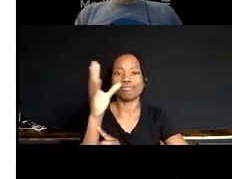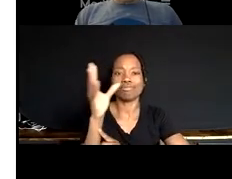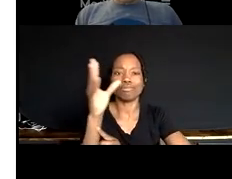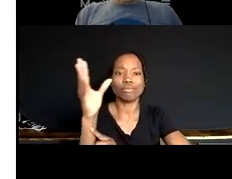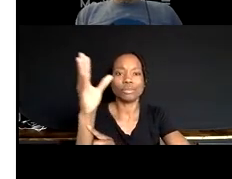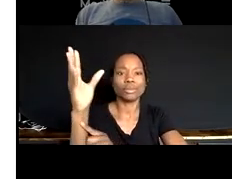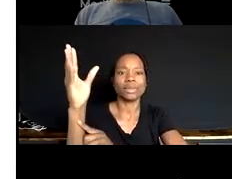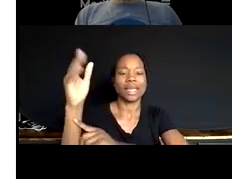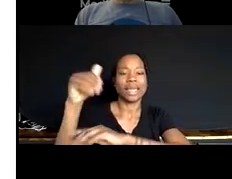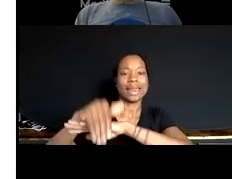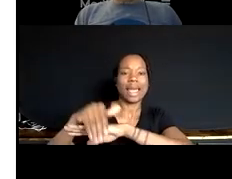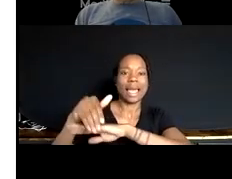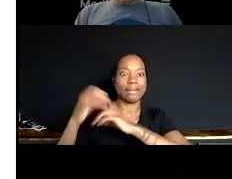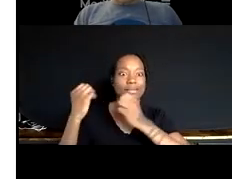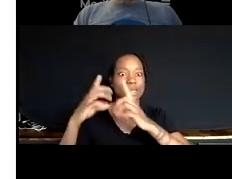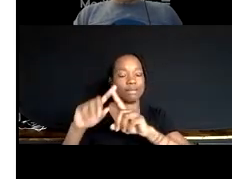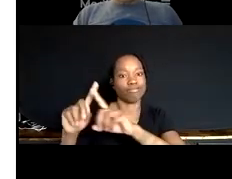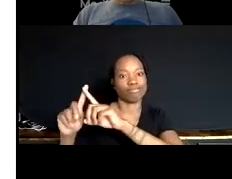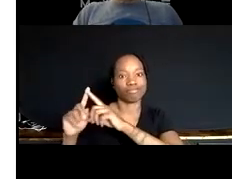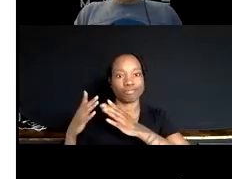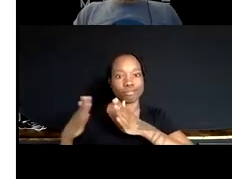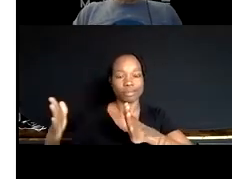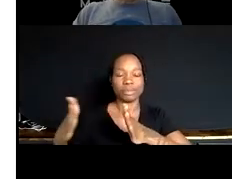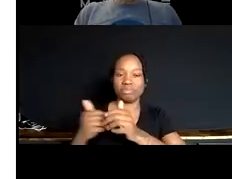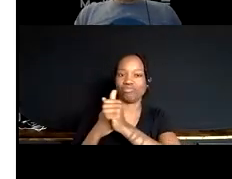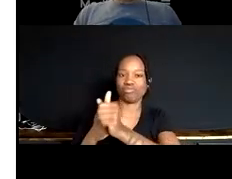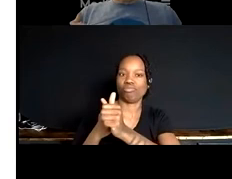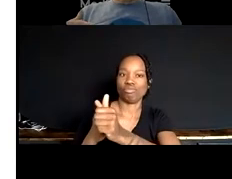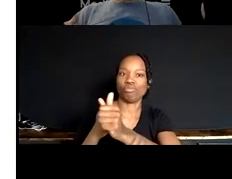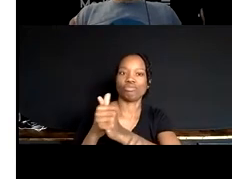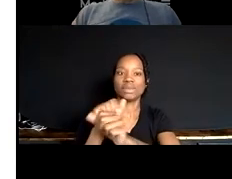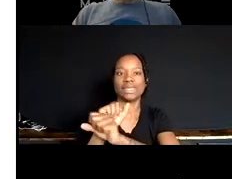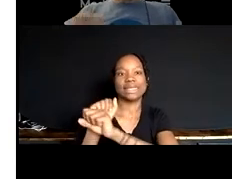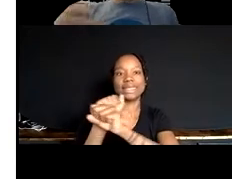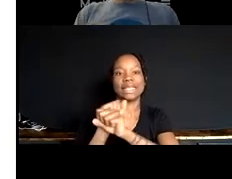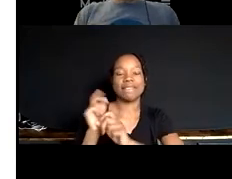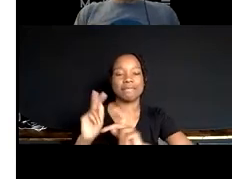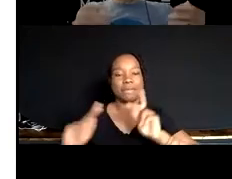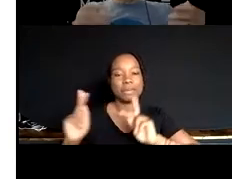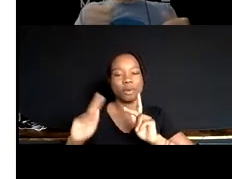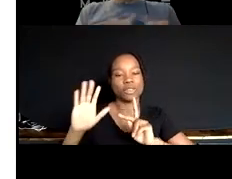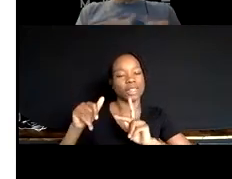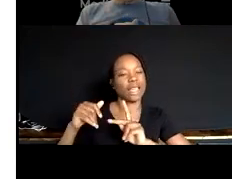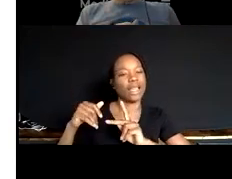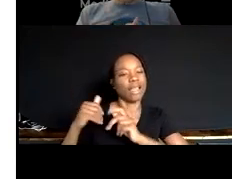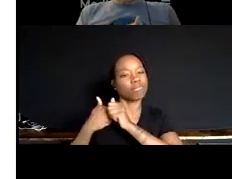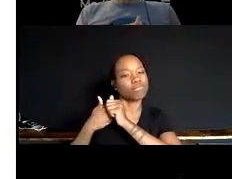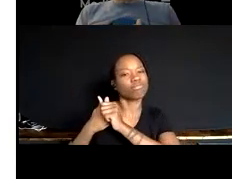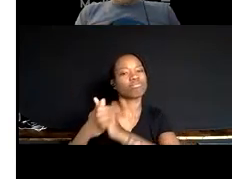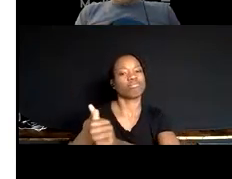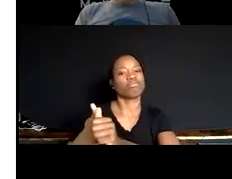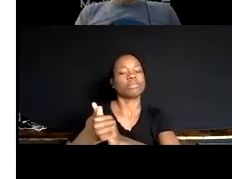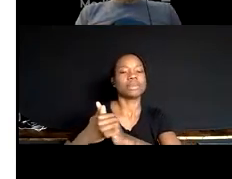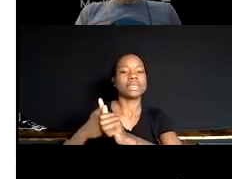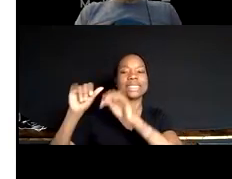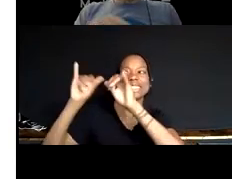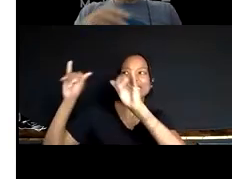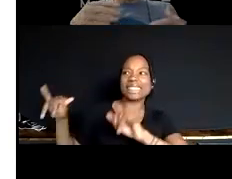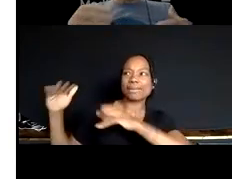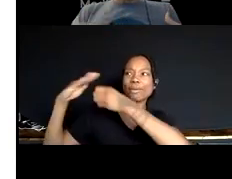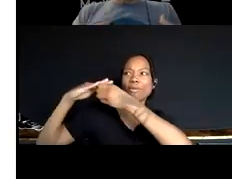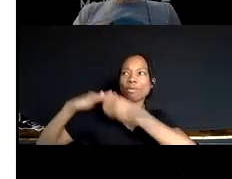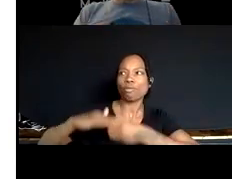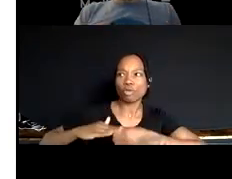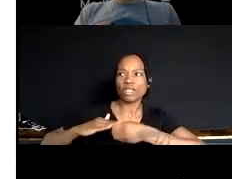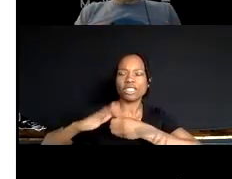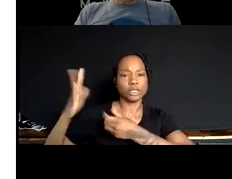noche. Un sinnúmero de maneras en las que las personas esclavizadas eran rastreadas. Así que esto es una tradición de sistemas